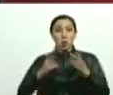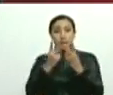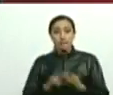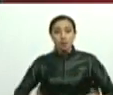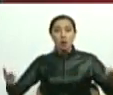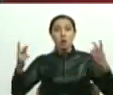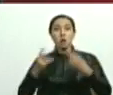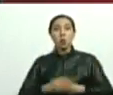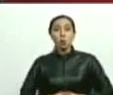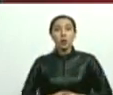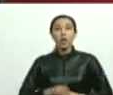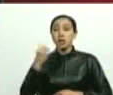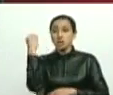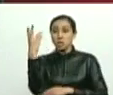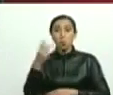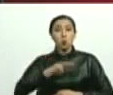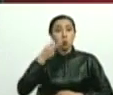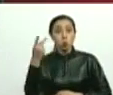el discurso político,